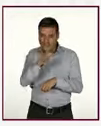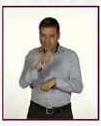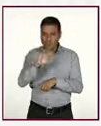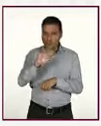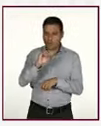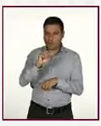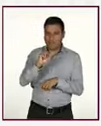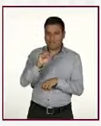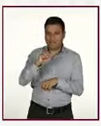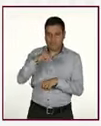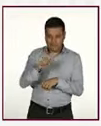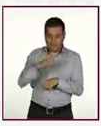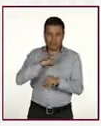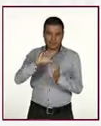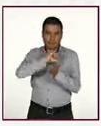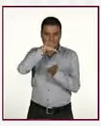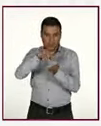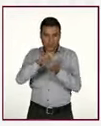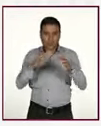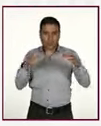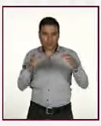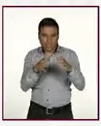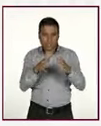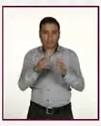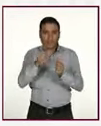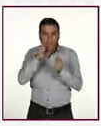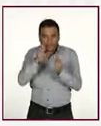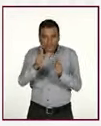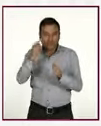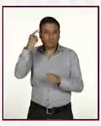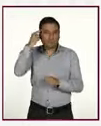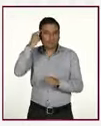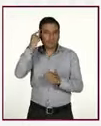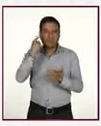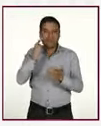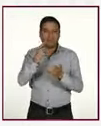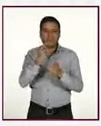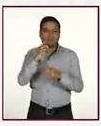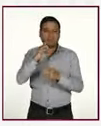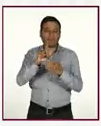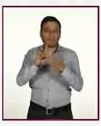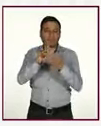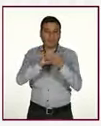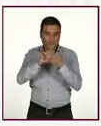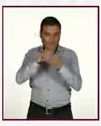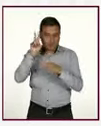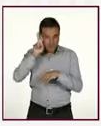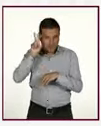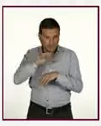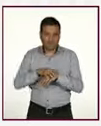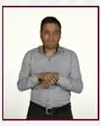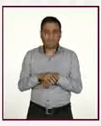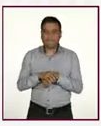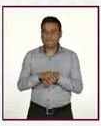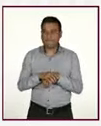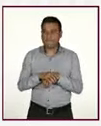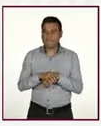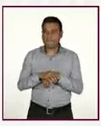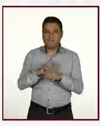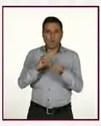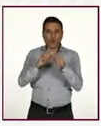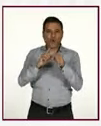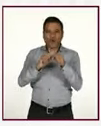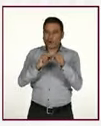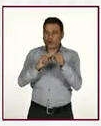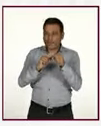¿no? Tenemos los centros comunitarios de salud mental y adicciones. Ahí está su trabajo, claro. Tenemos pero esto como que está en colorcito